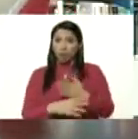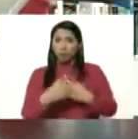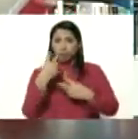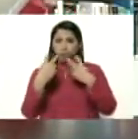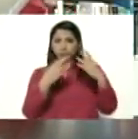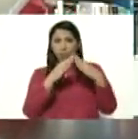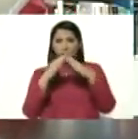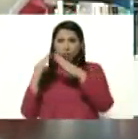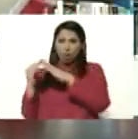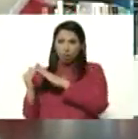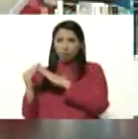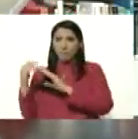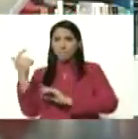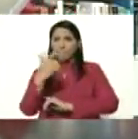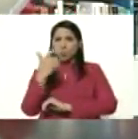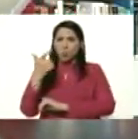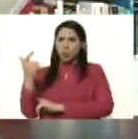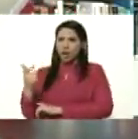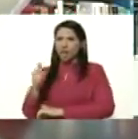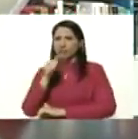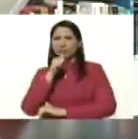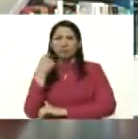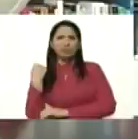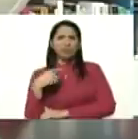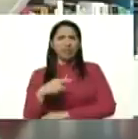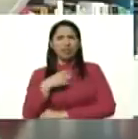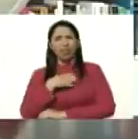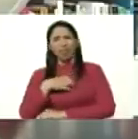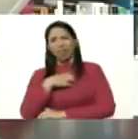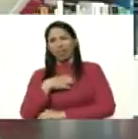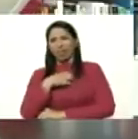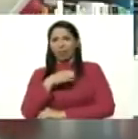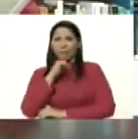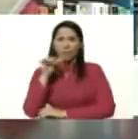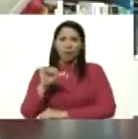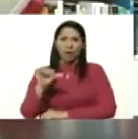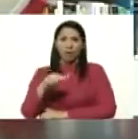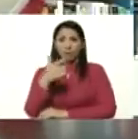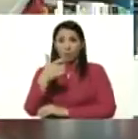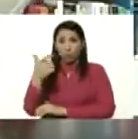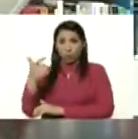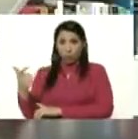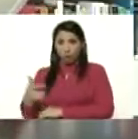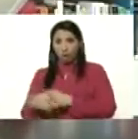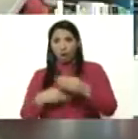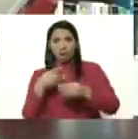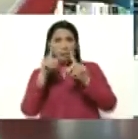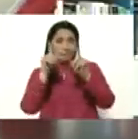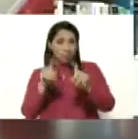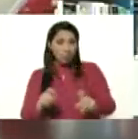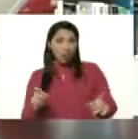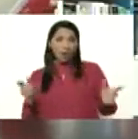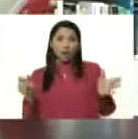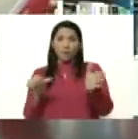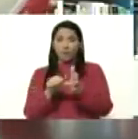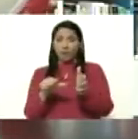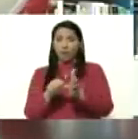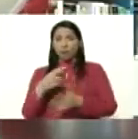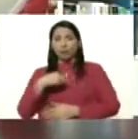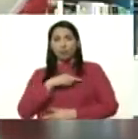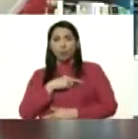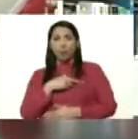a buscar quienes tienen síntomas, a buscar y hacer las pruebas. Y allí